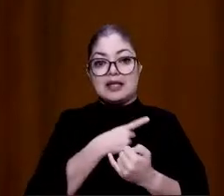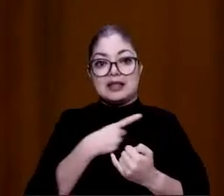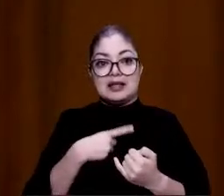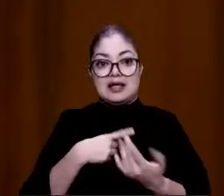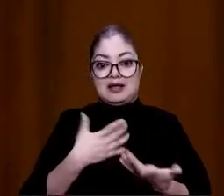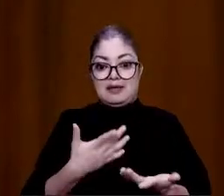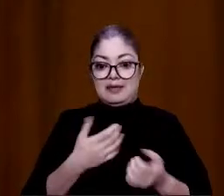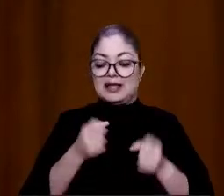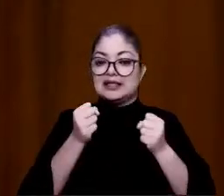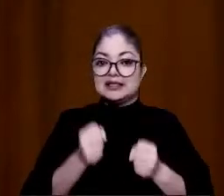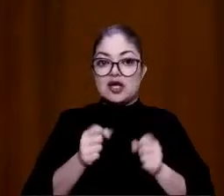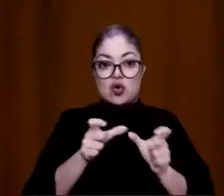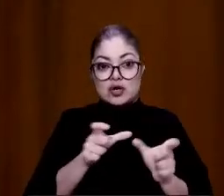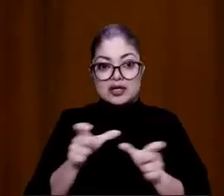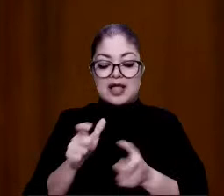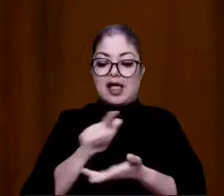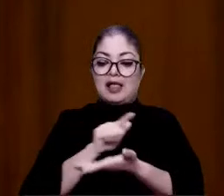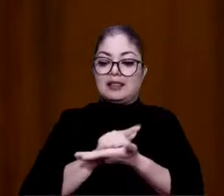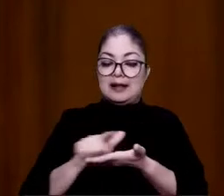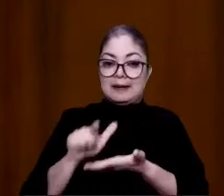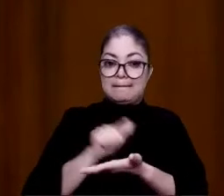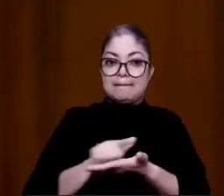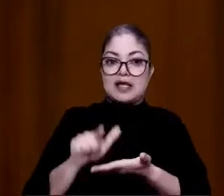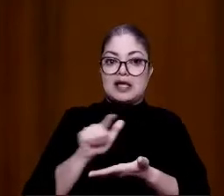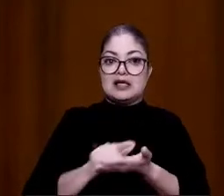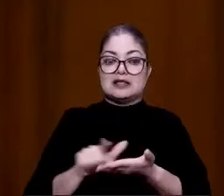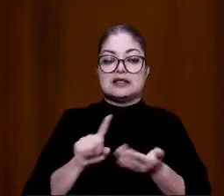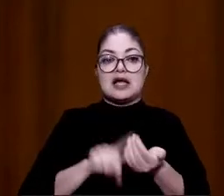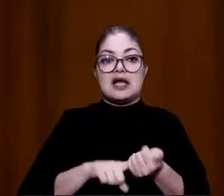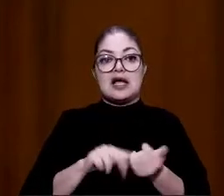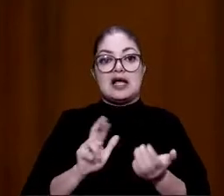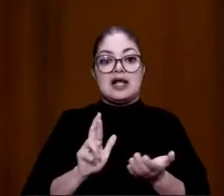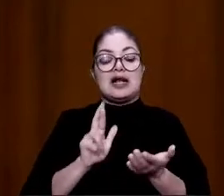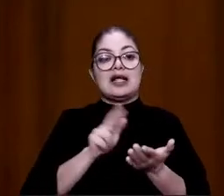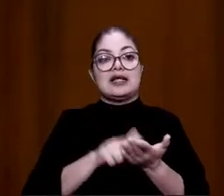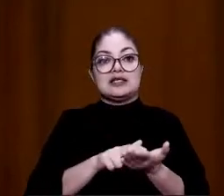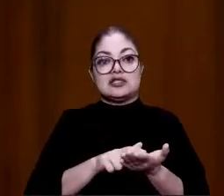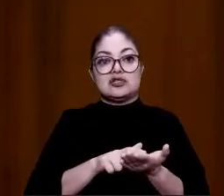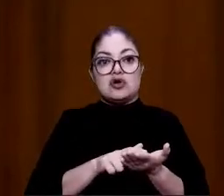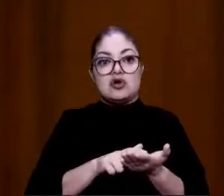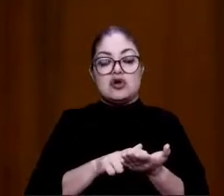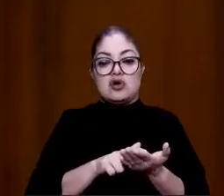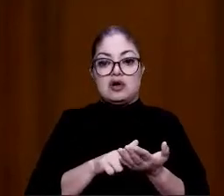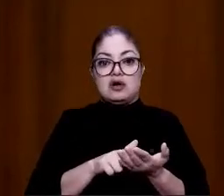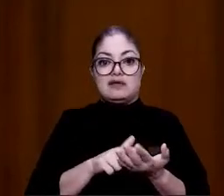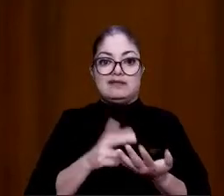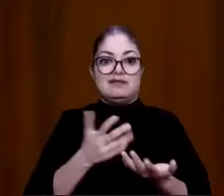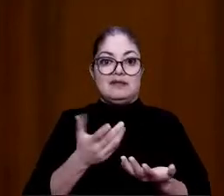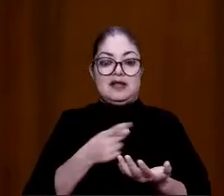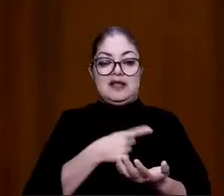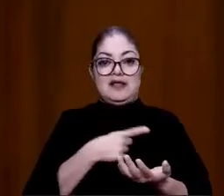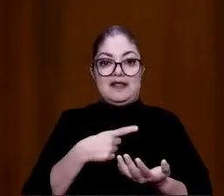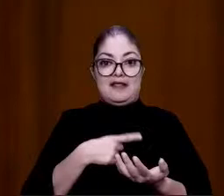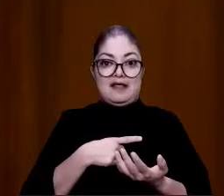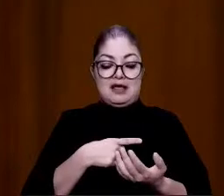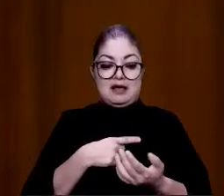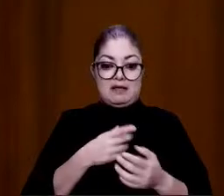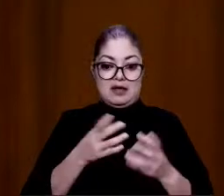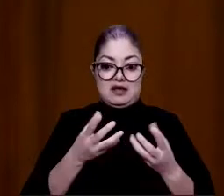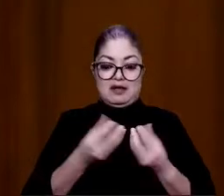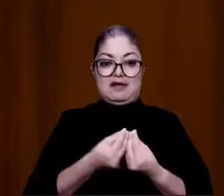en seguridad, limpieza, en un registro que tengan, o sea, en un mayor registro que tengan estas unidades.